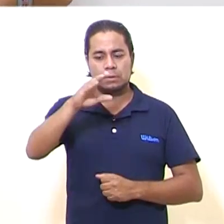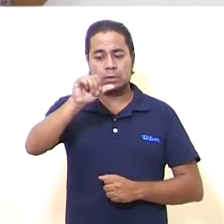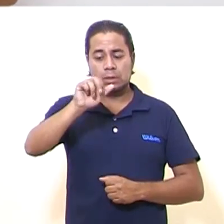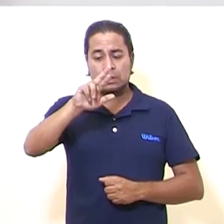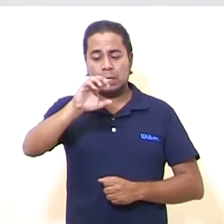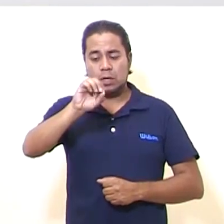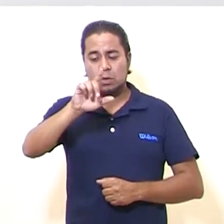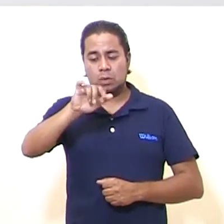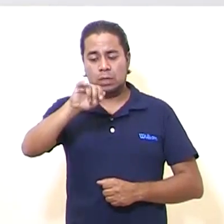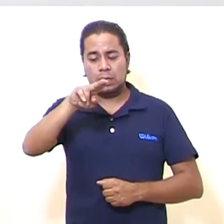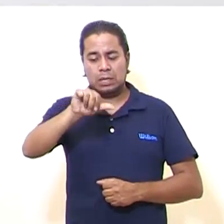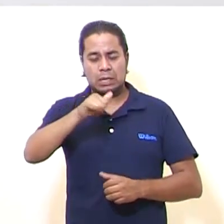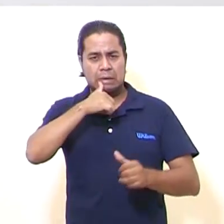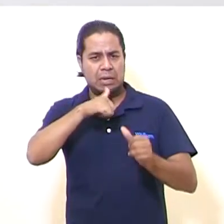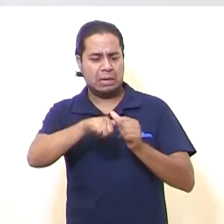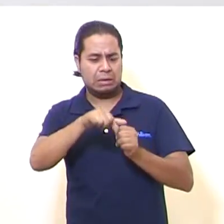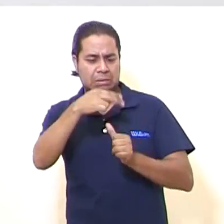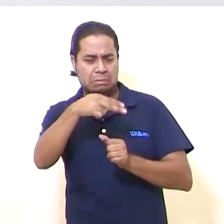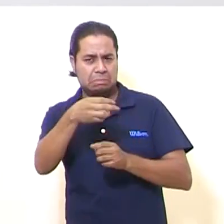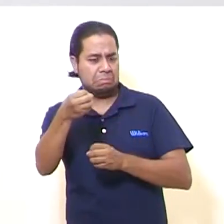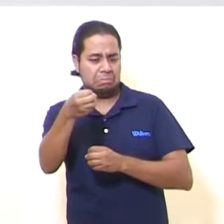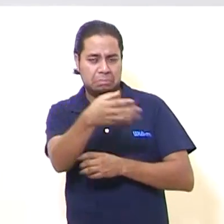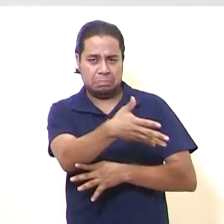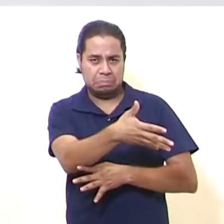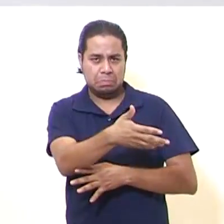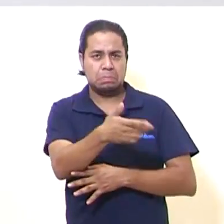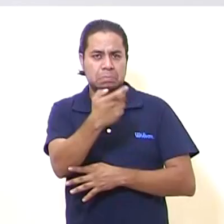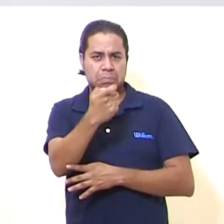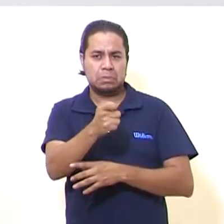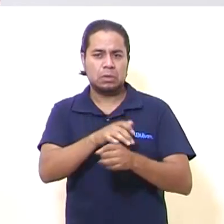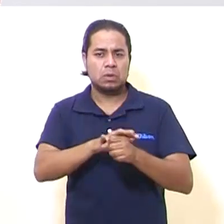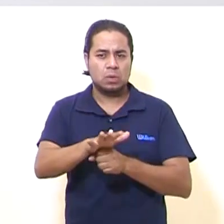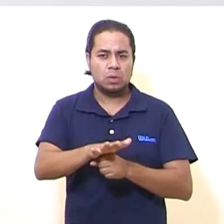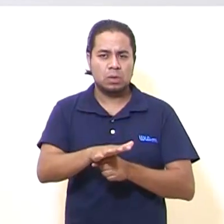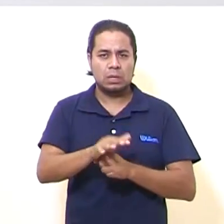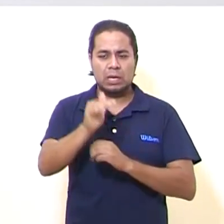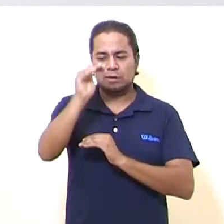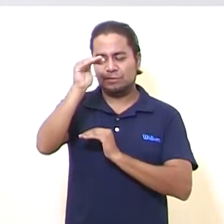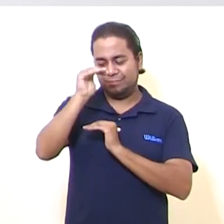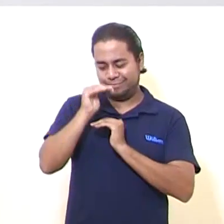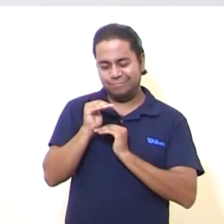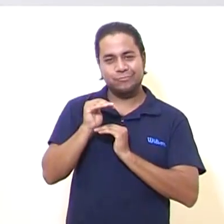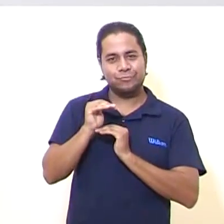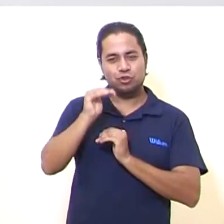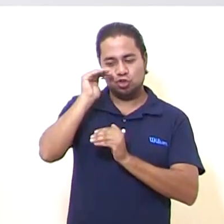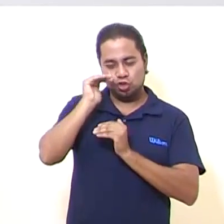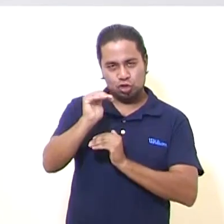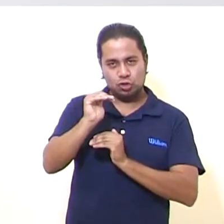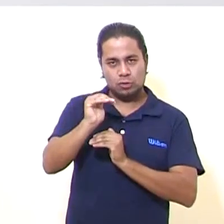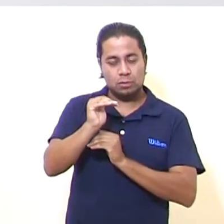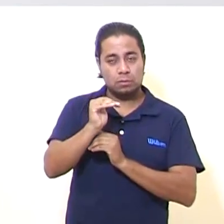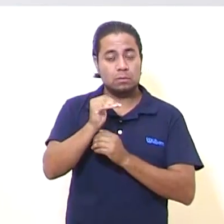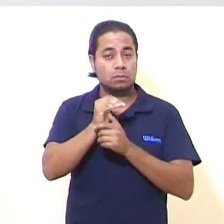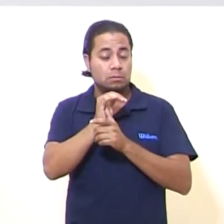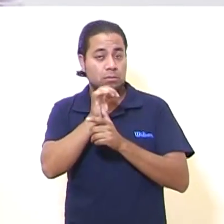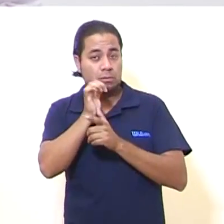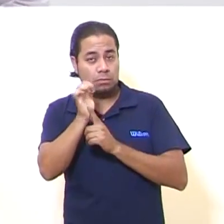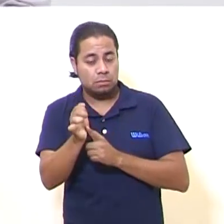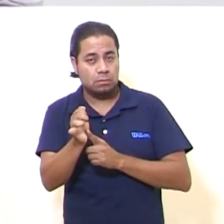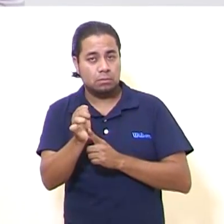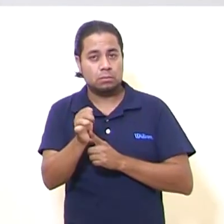La letra Carolina eran las famosas minúsculas. Entonces